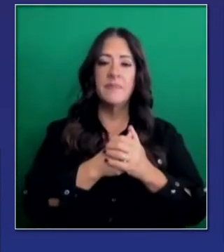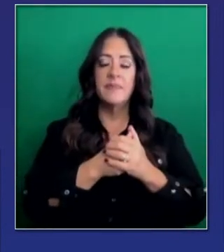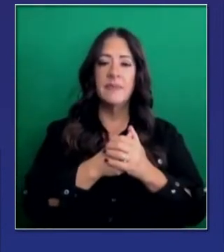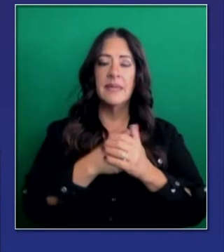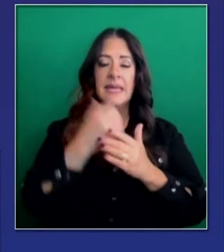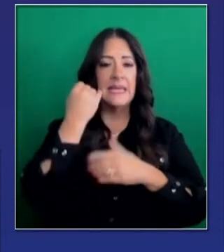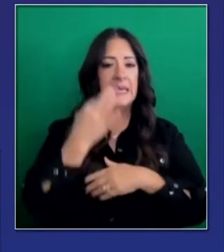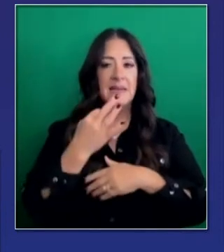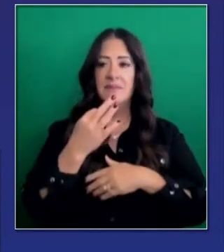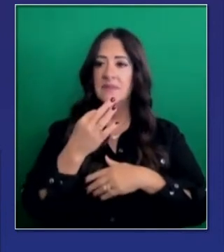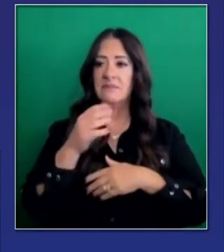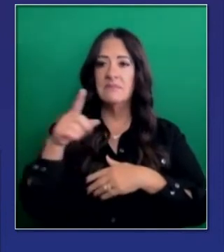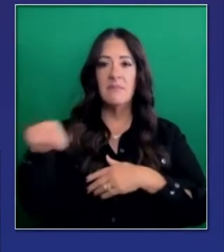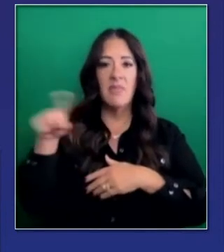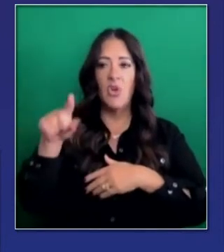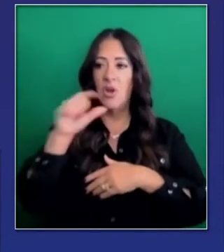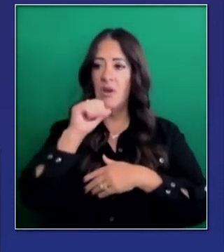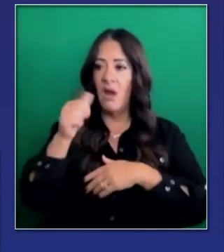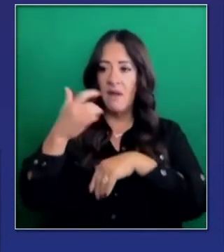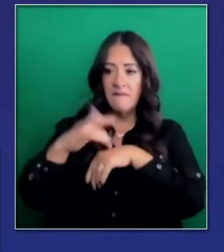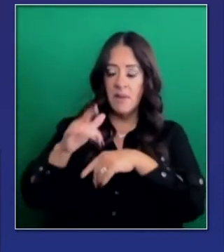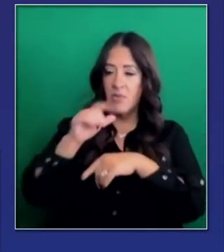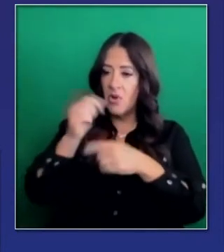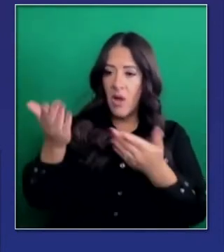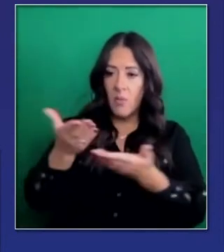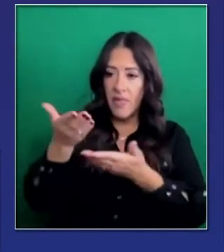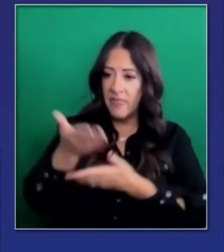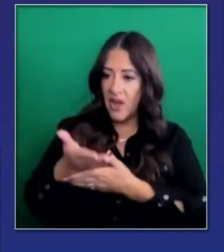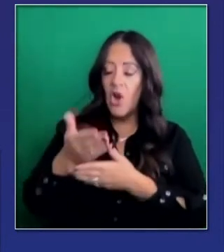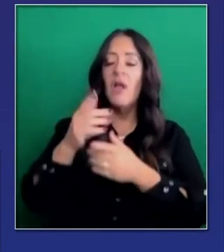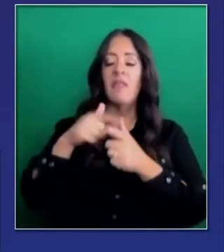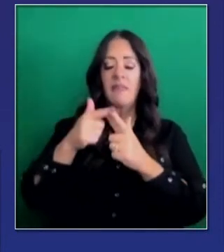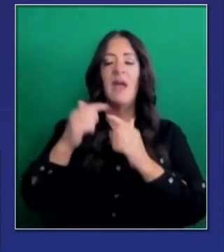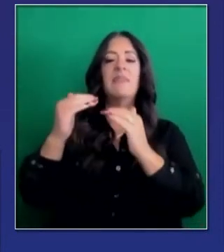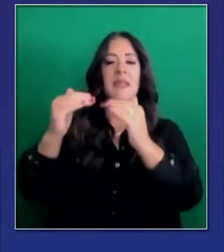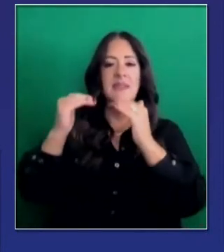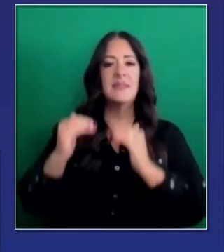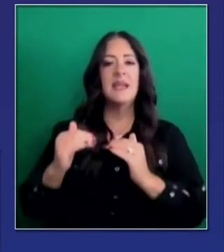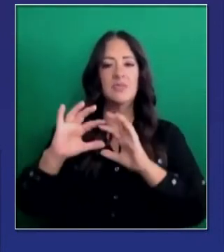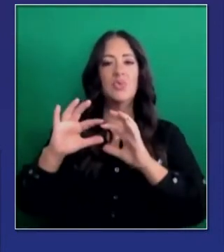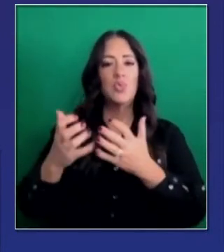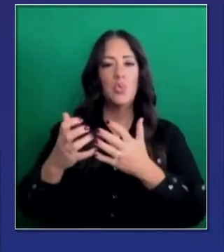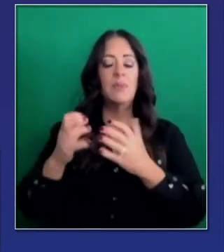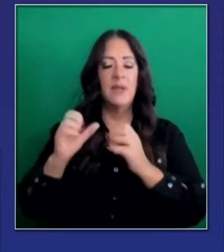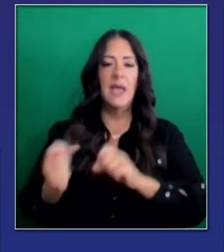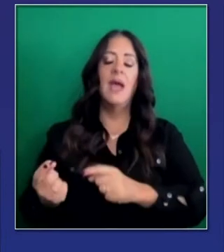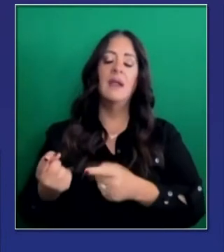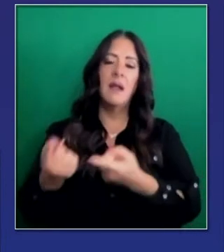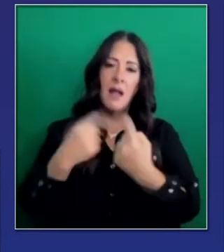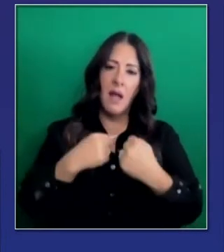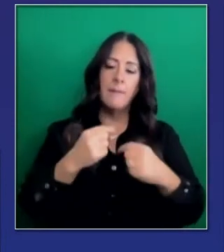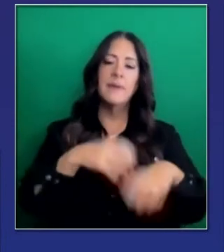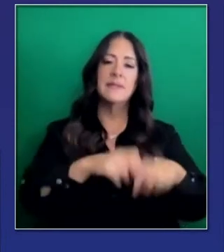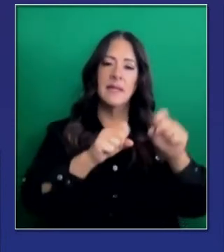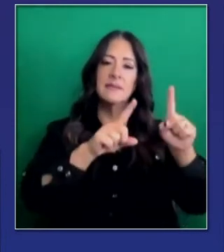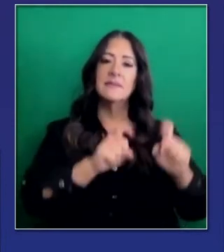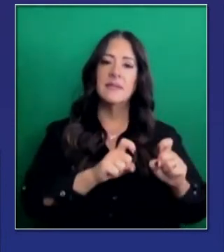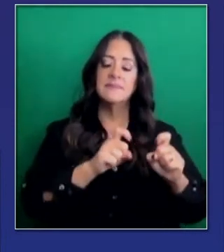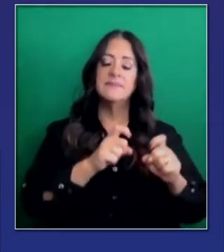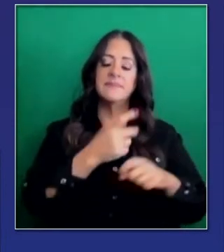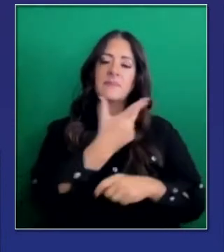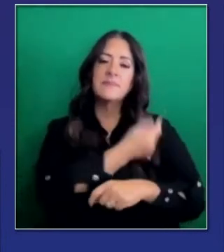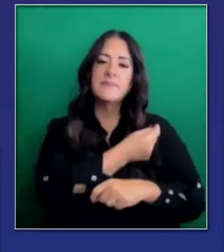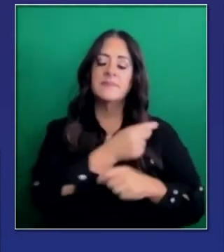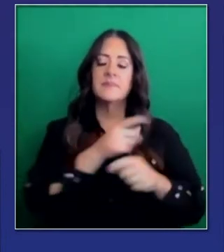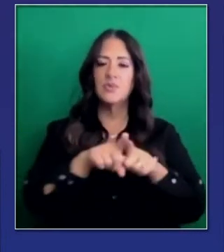está allí no hay nadie disponible de más de 75 se le da a la persona de más juventud para que no se deseche la